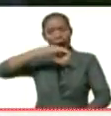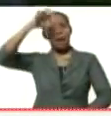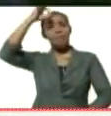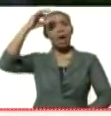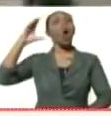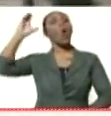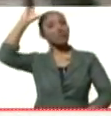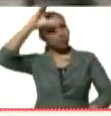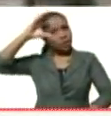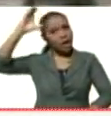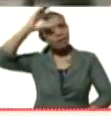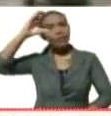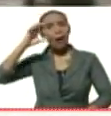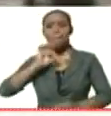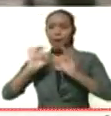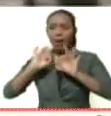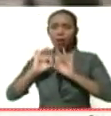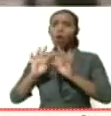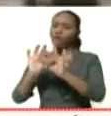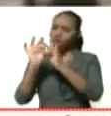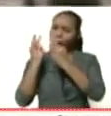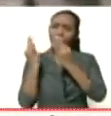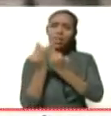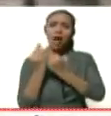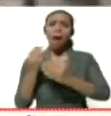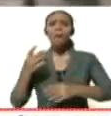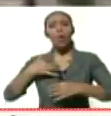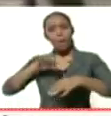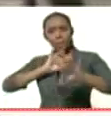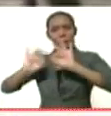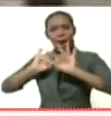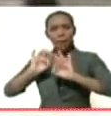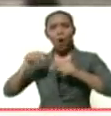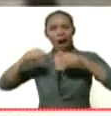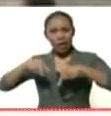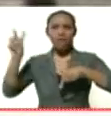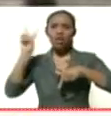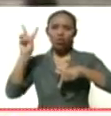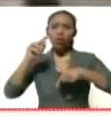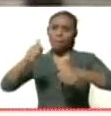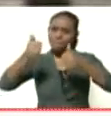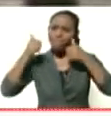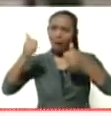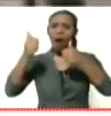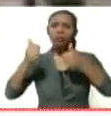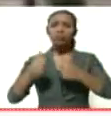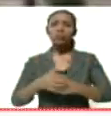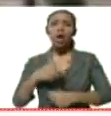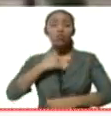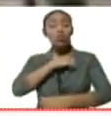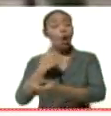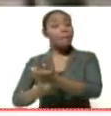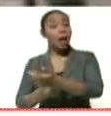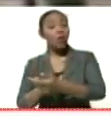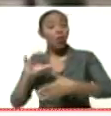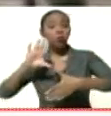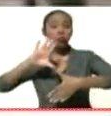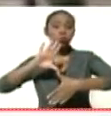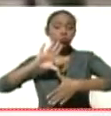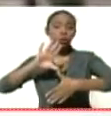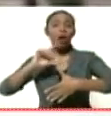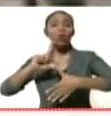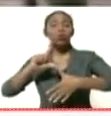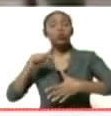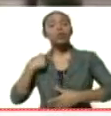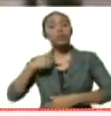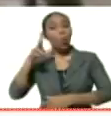la conciencia, nos preparemos en familia, nos preparemos bien en Venezuela y nuestros hermanos de América Latina y el Caribe y los